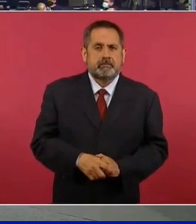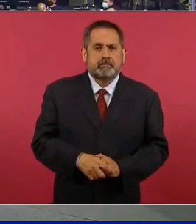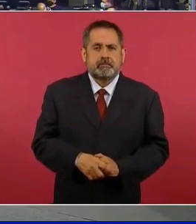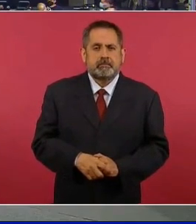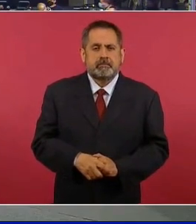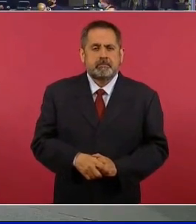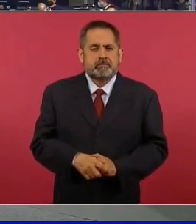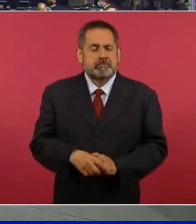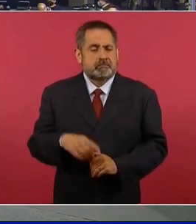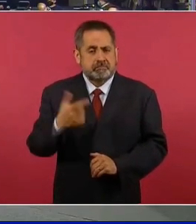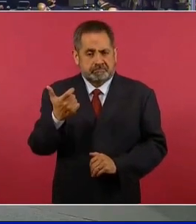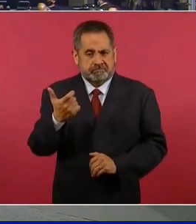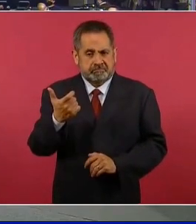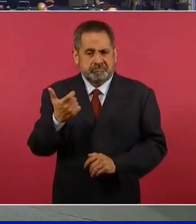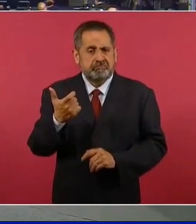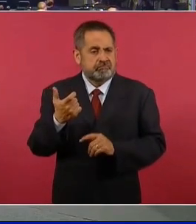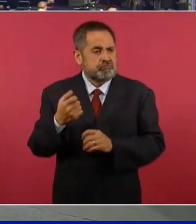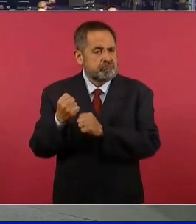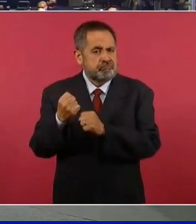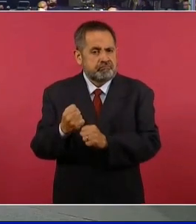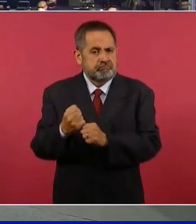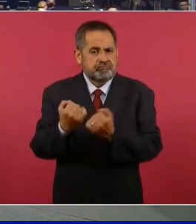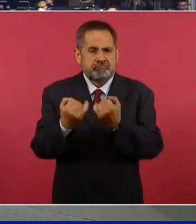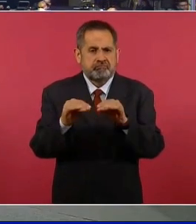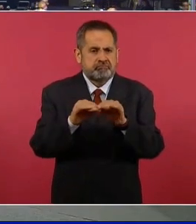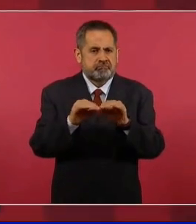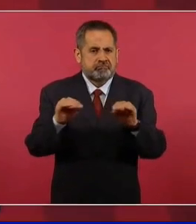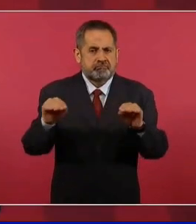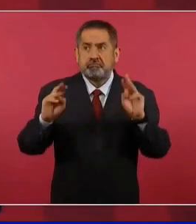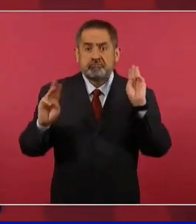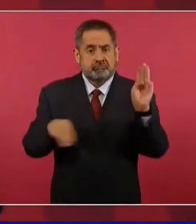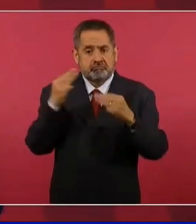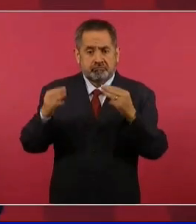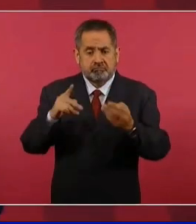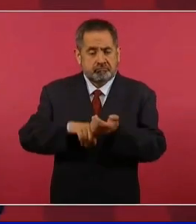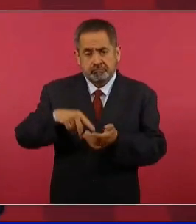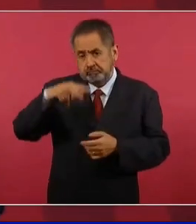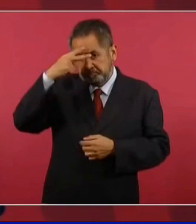de las monedas más fuertes del mundo.